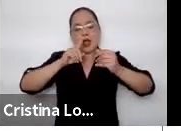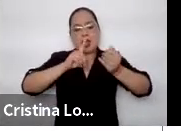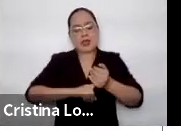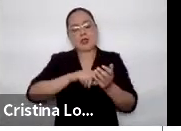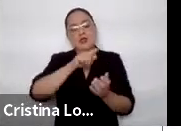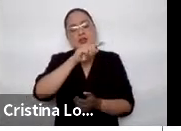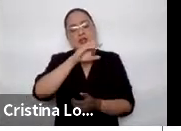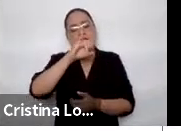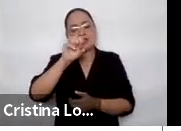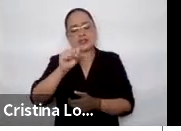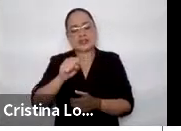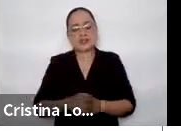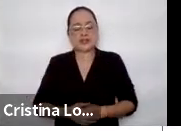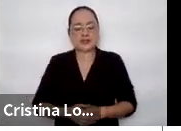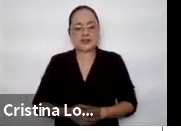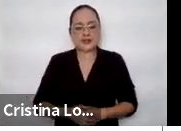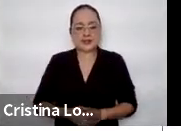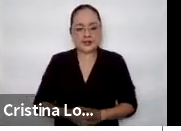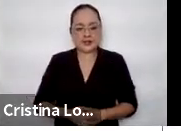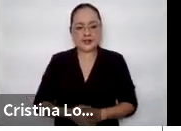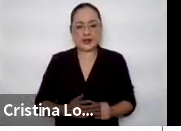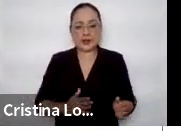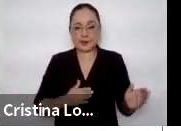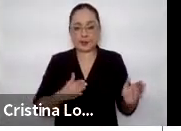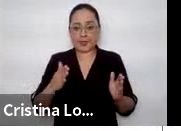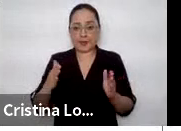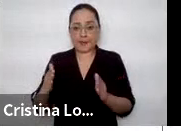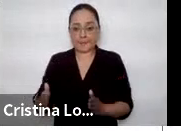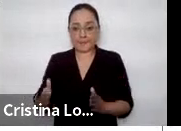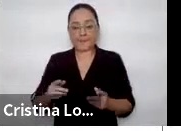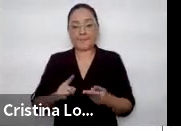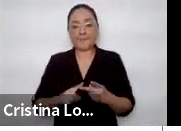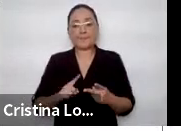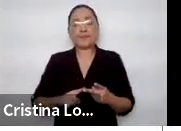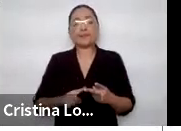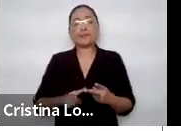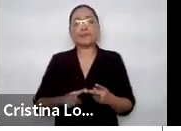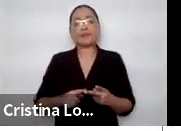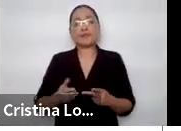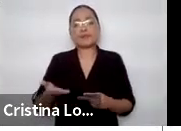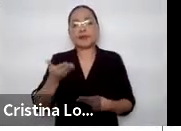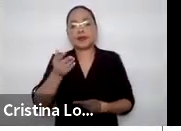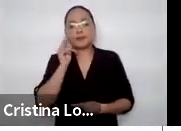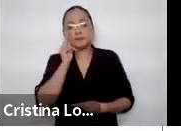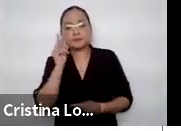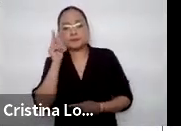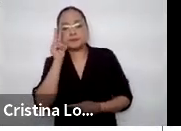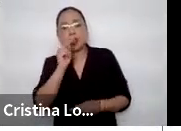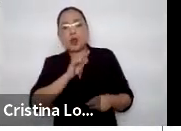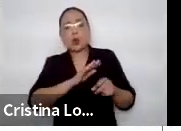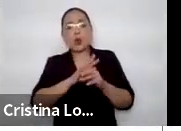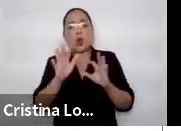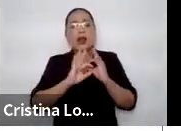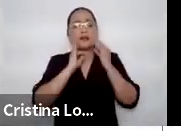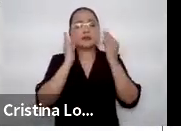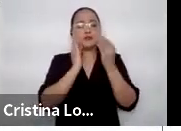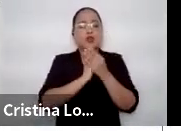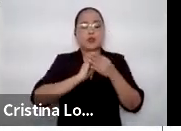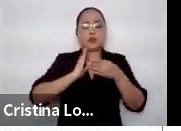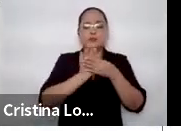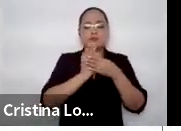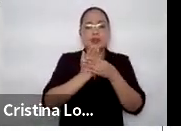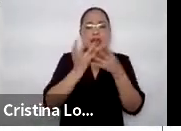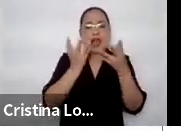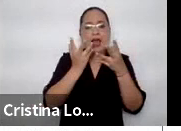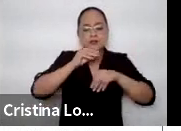Tesis. Bien, ahora pasando a la siguiente lámina, veremos los sistemas de integración de